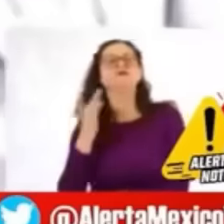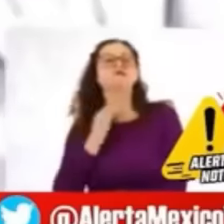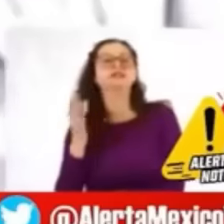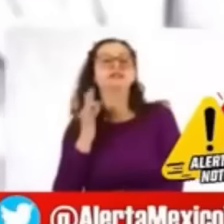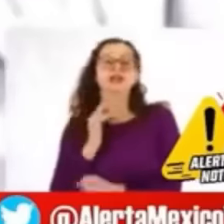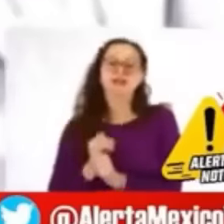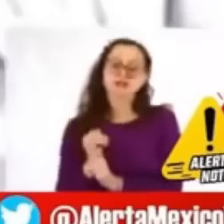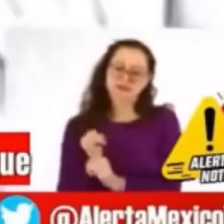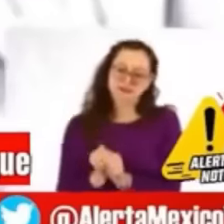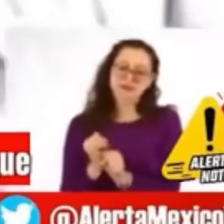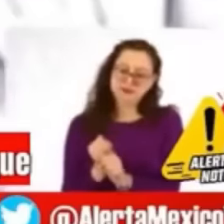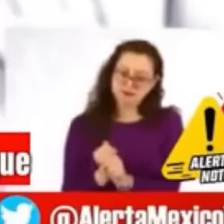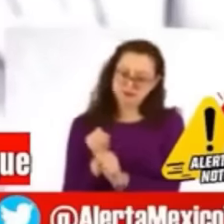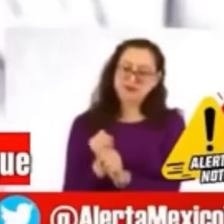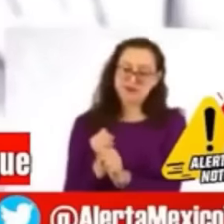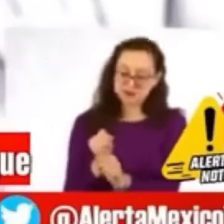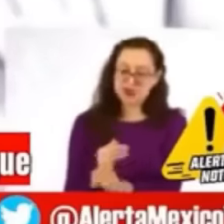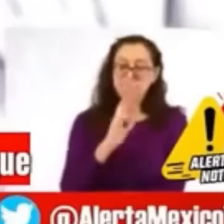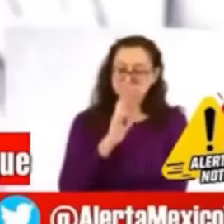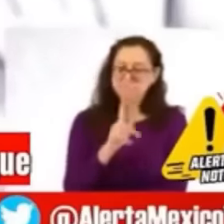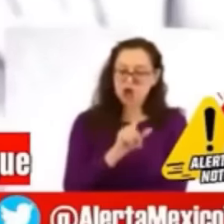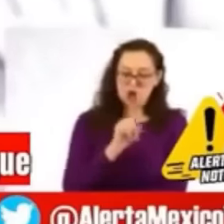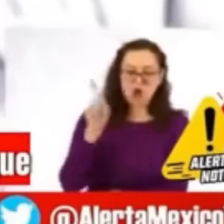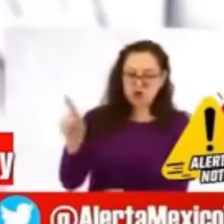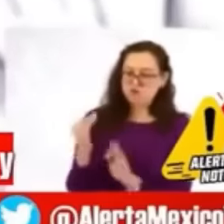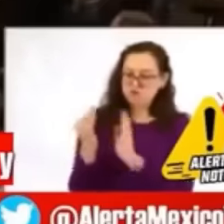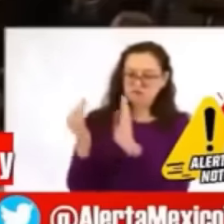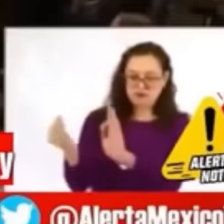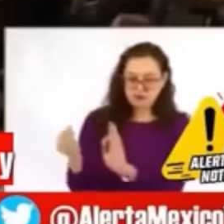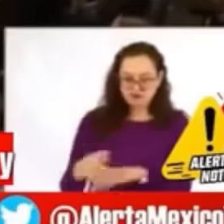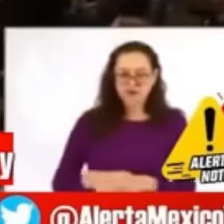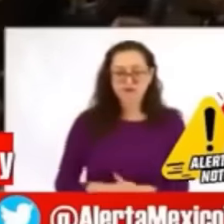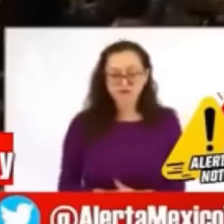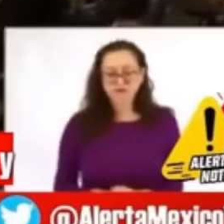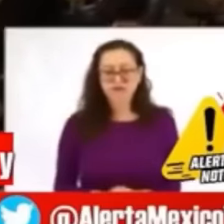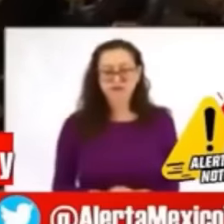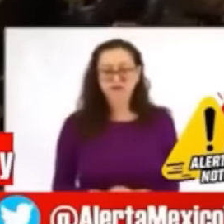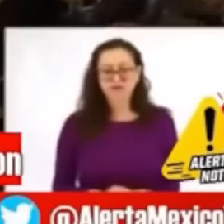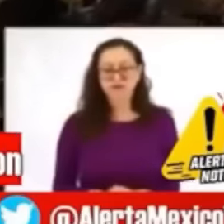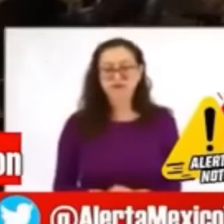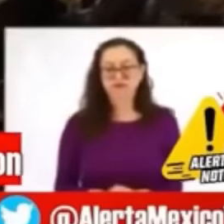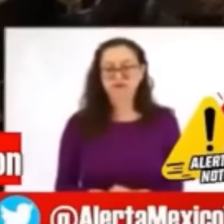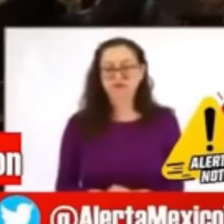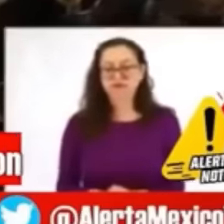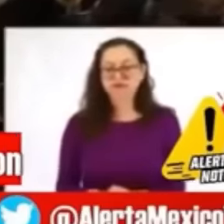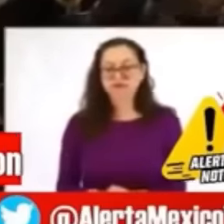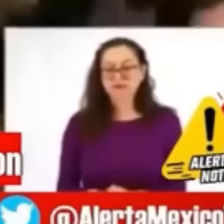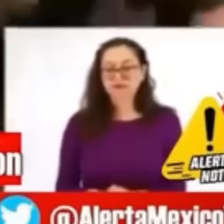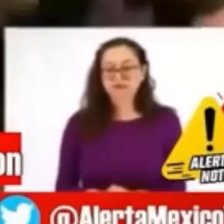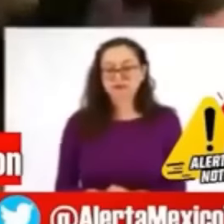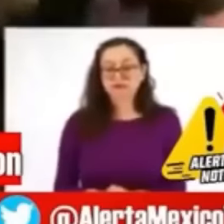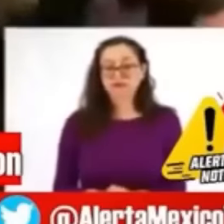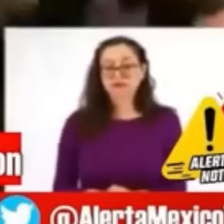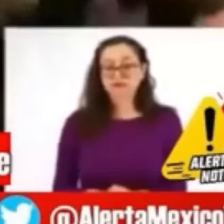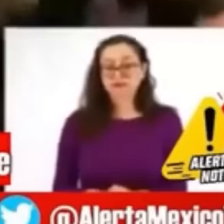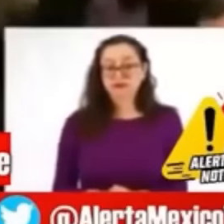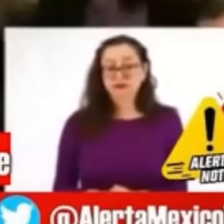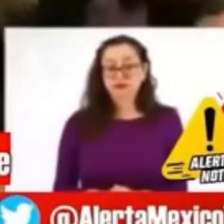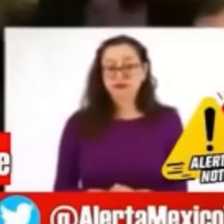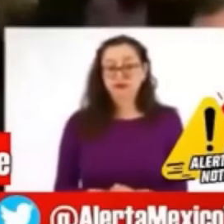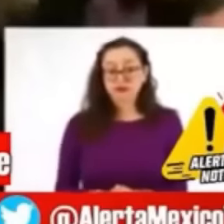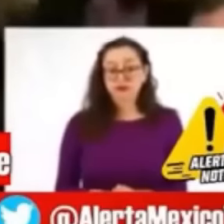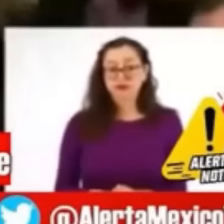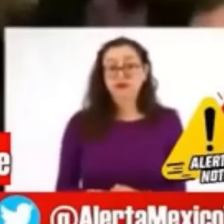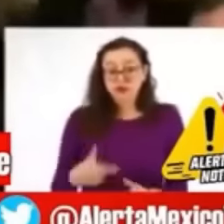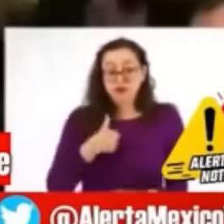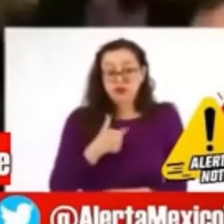pues que ya se lo presenten directamente para poder porque ahí están las carpetas de investigación. Y entregarle todo lo nuevo que yo tengo